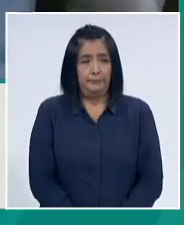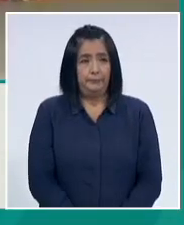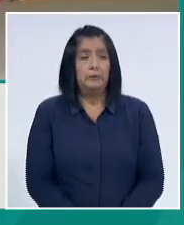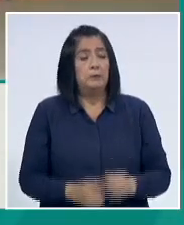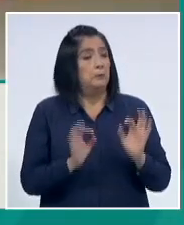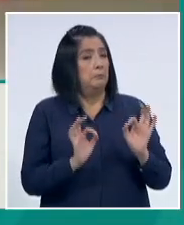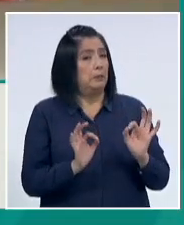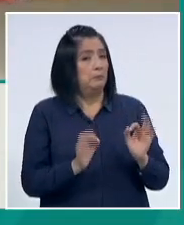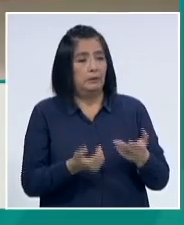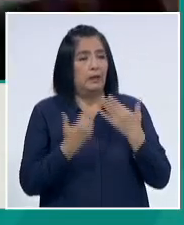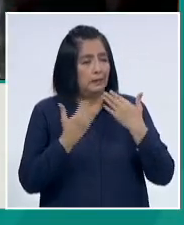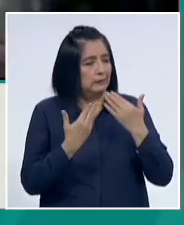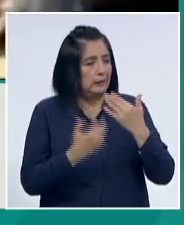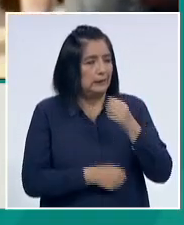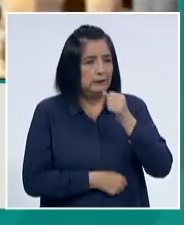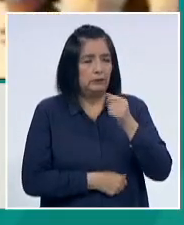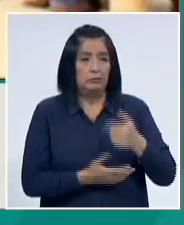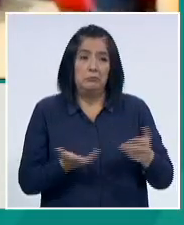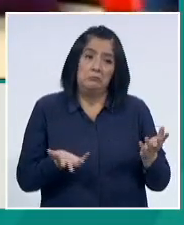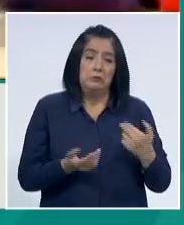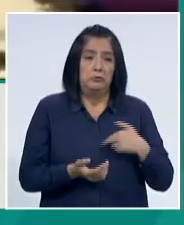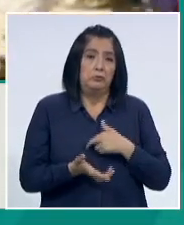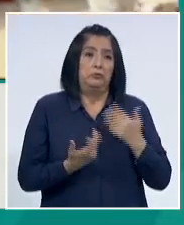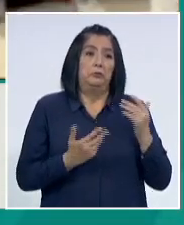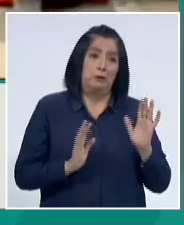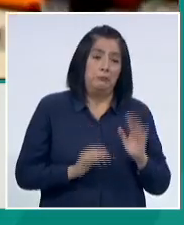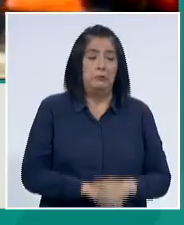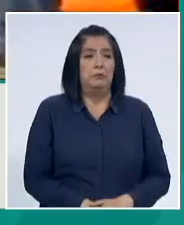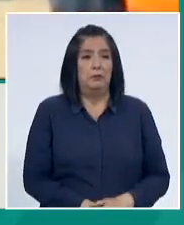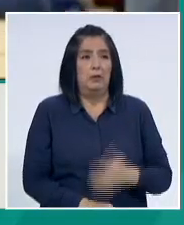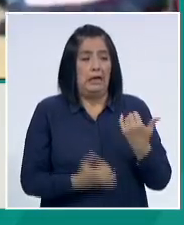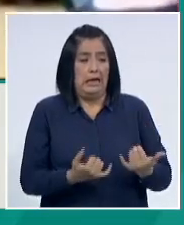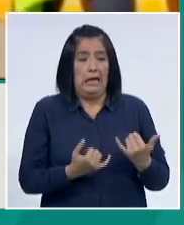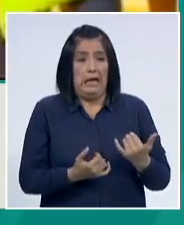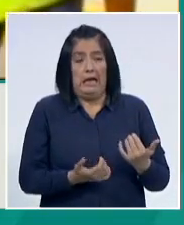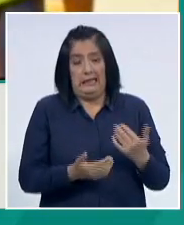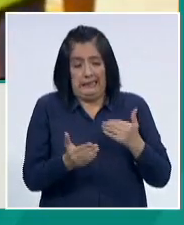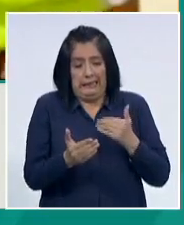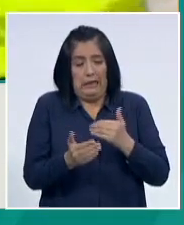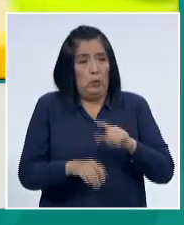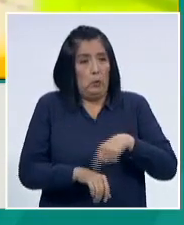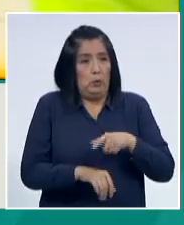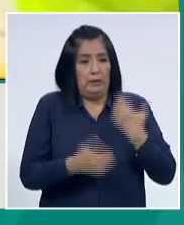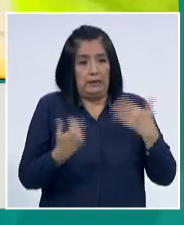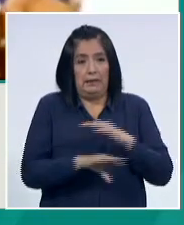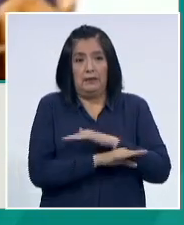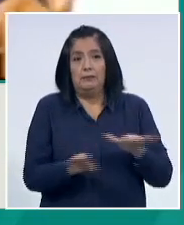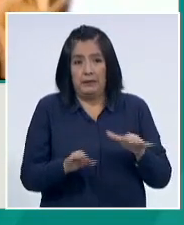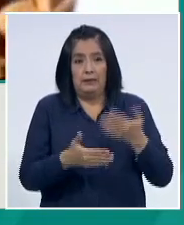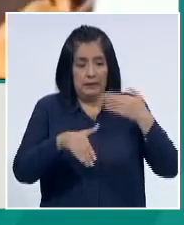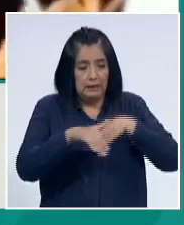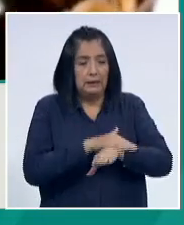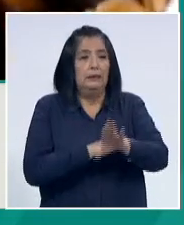Bien, bien, John, muchas gracias. Bueno, era lo que esperábamos, ¿no? Prácticamente a horas de que termine el